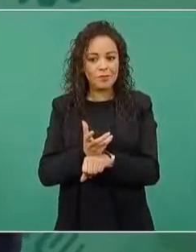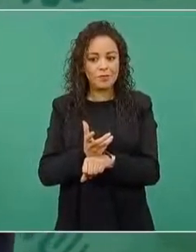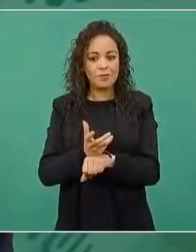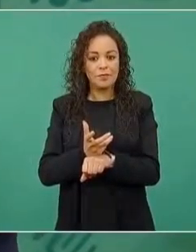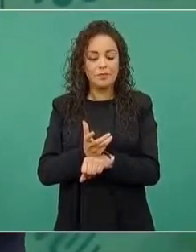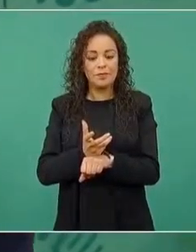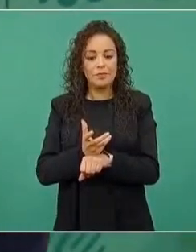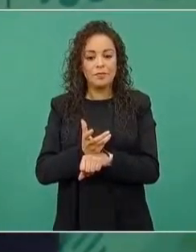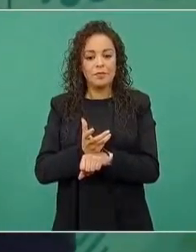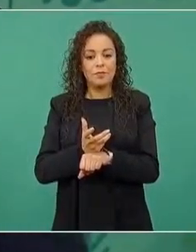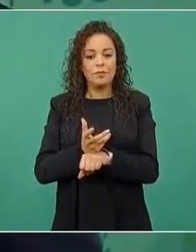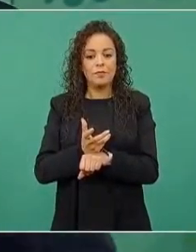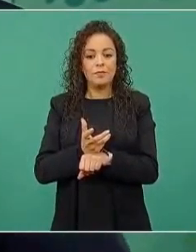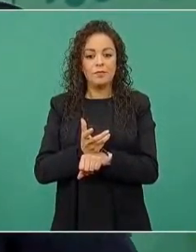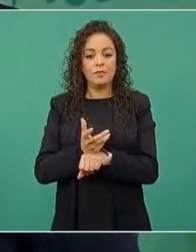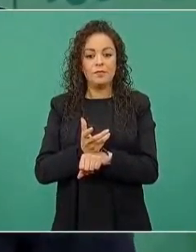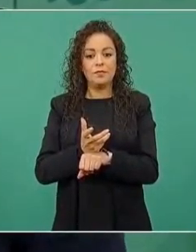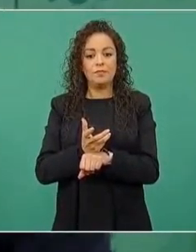se